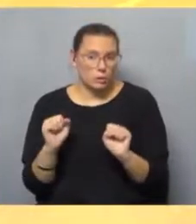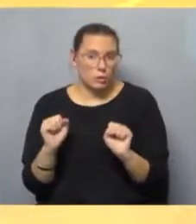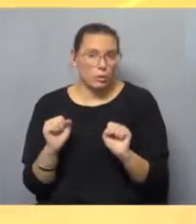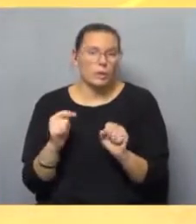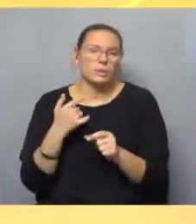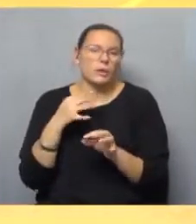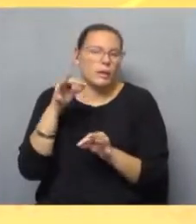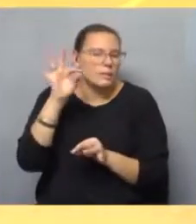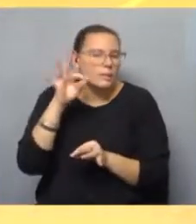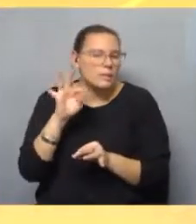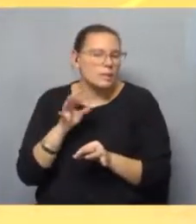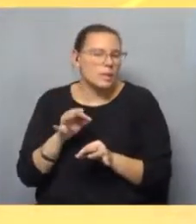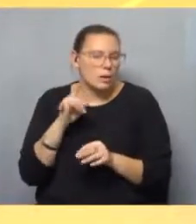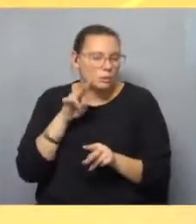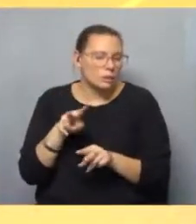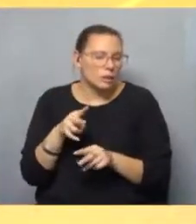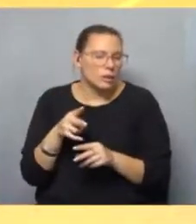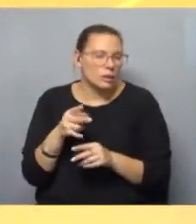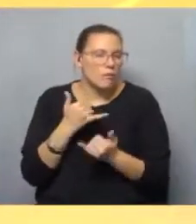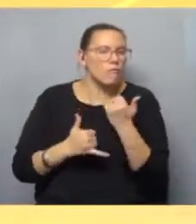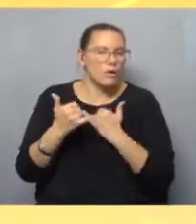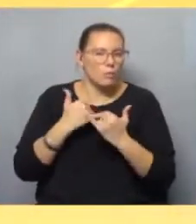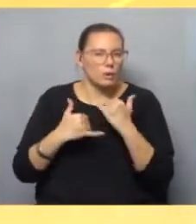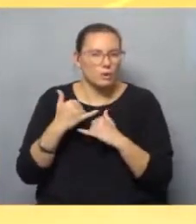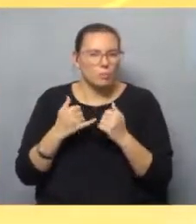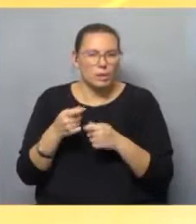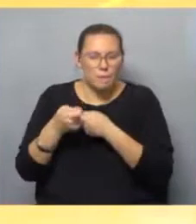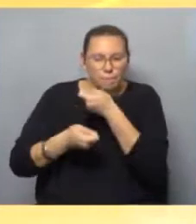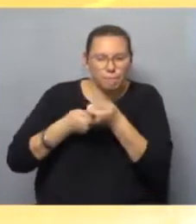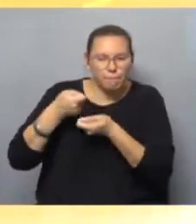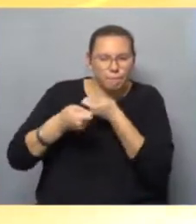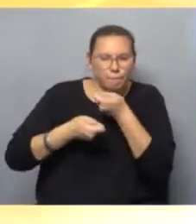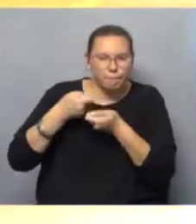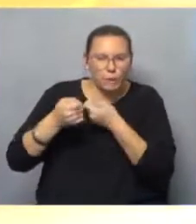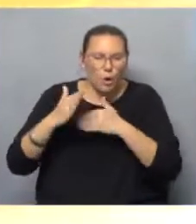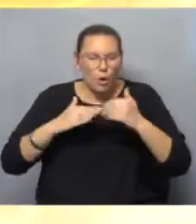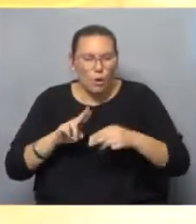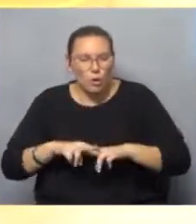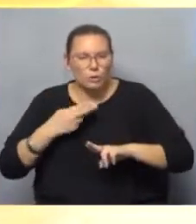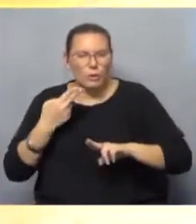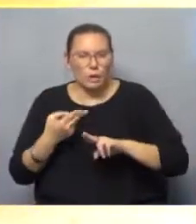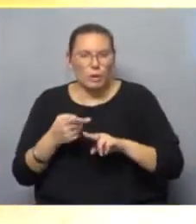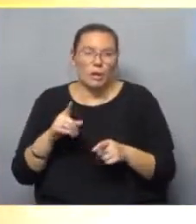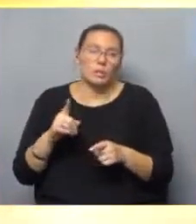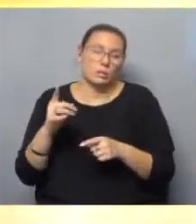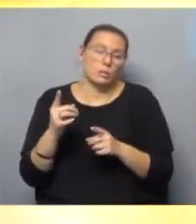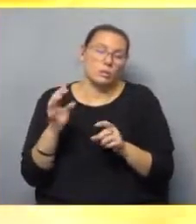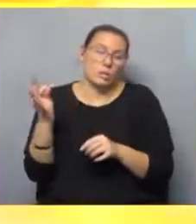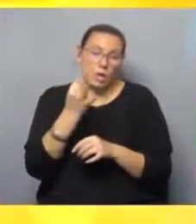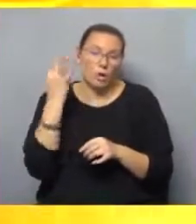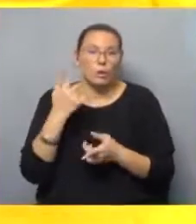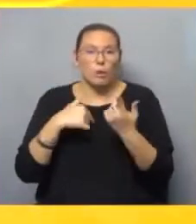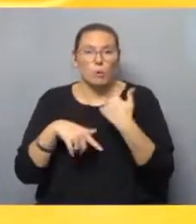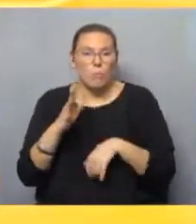pistas que ustedes toman para bueno, hacer estas reconstrucciones que siguen siendo todavía un marco teórico, pero bueno, cada vez hay